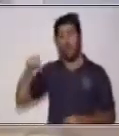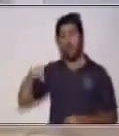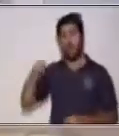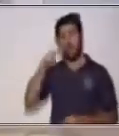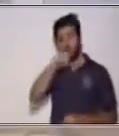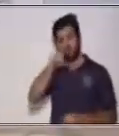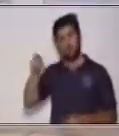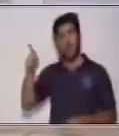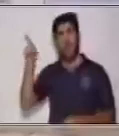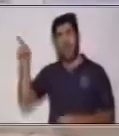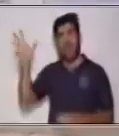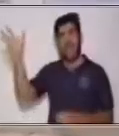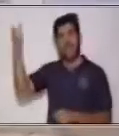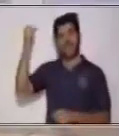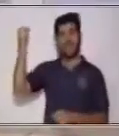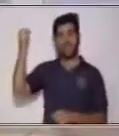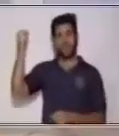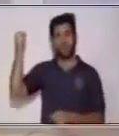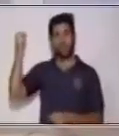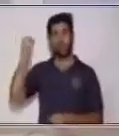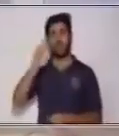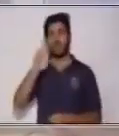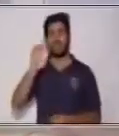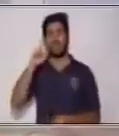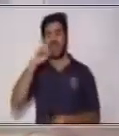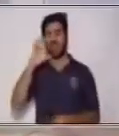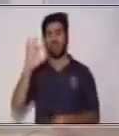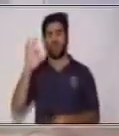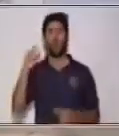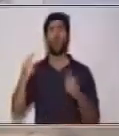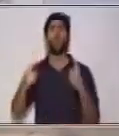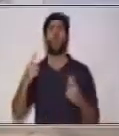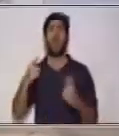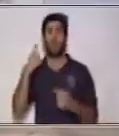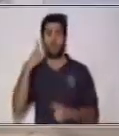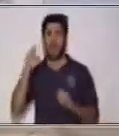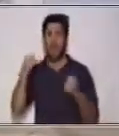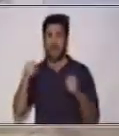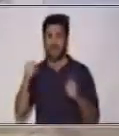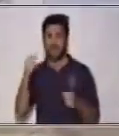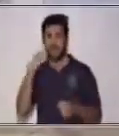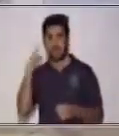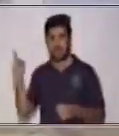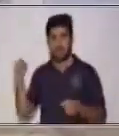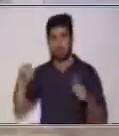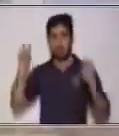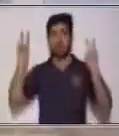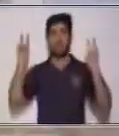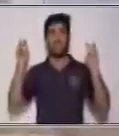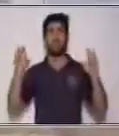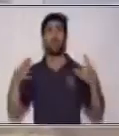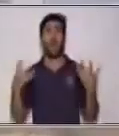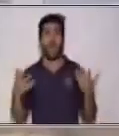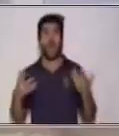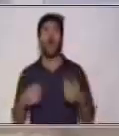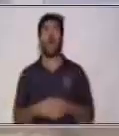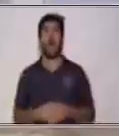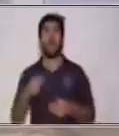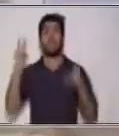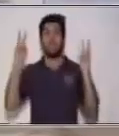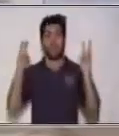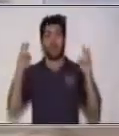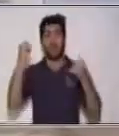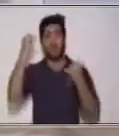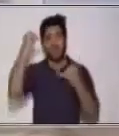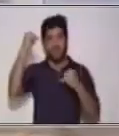para nosotros poder poner en práctica todo este tema visto hoy? Recordemos cuál fue el tema. Fue el